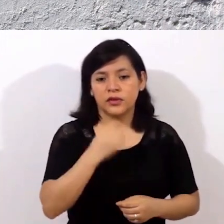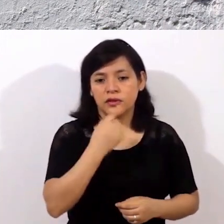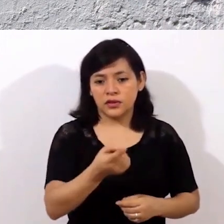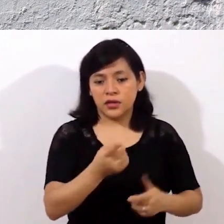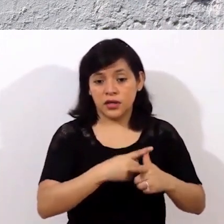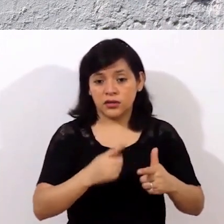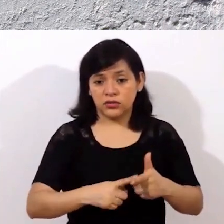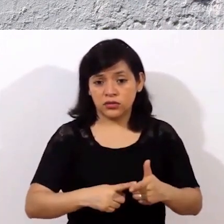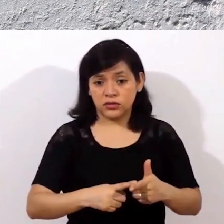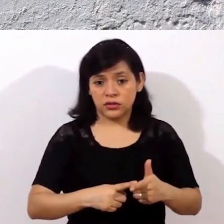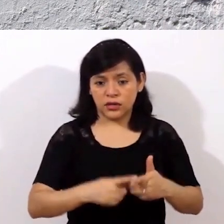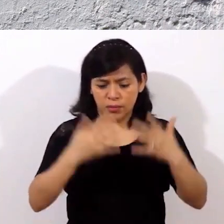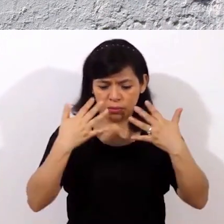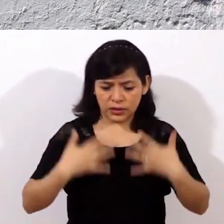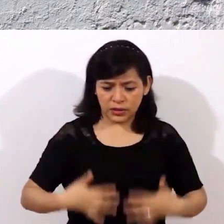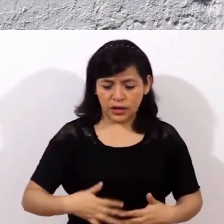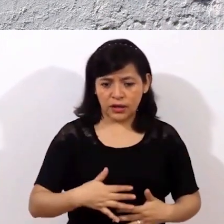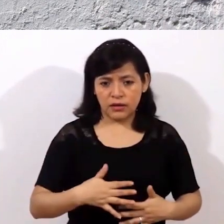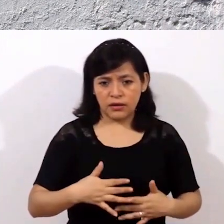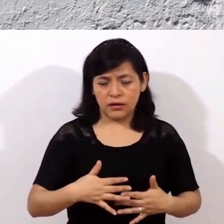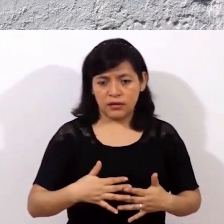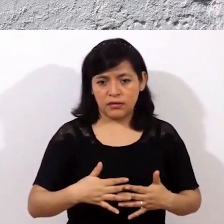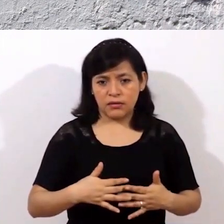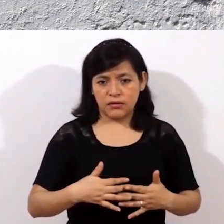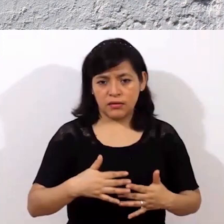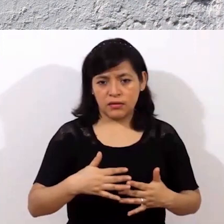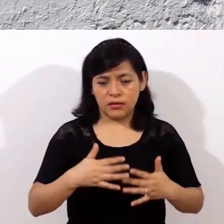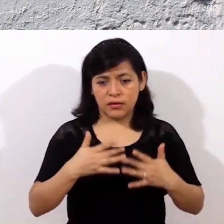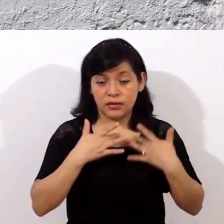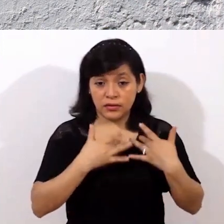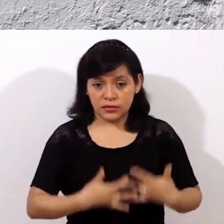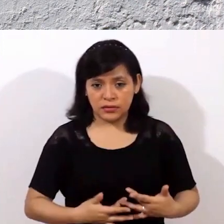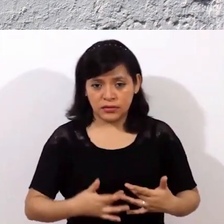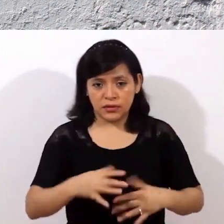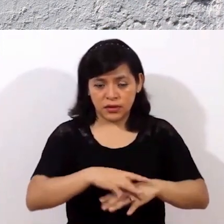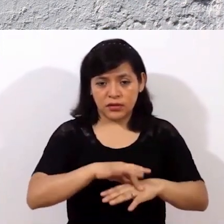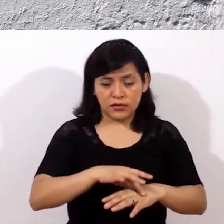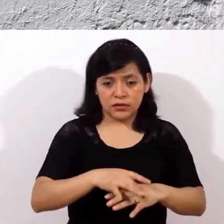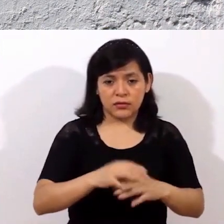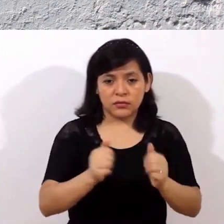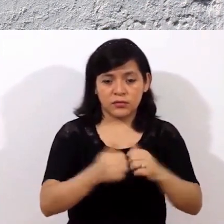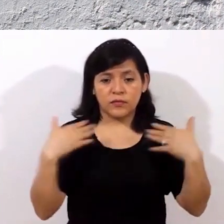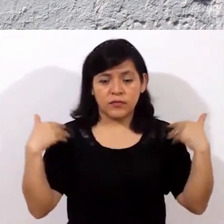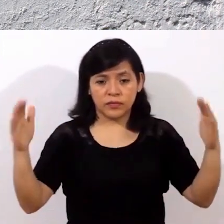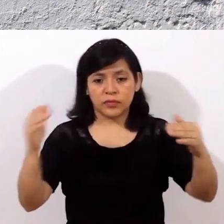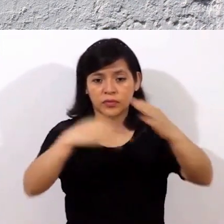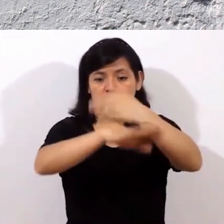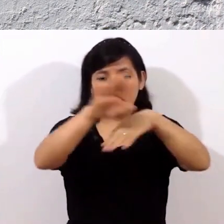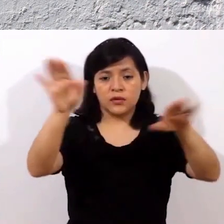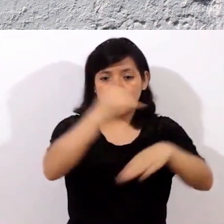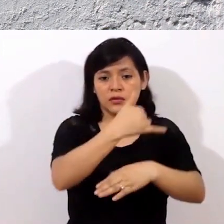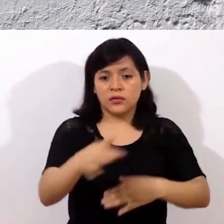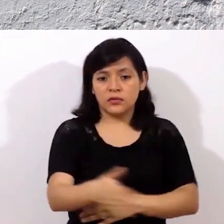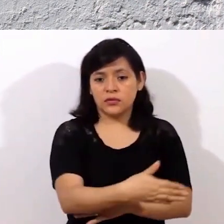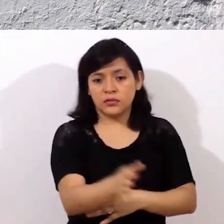se enlutará la tierra y se extenuará todo morador de ella, con las bestias del campo y las aves del cielo, y aun